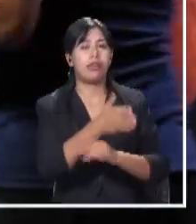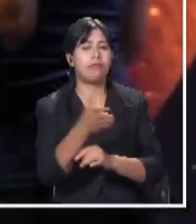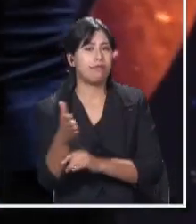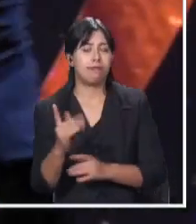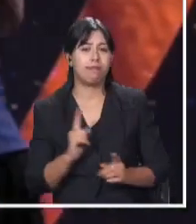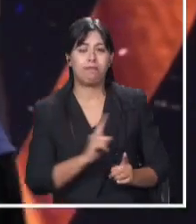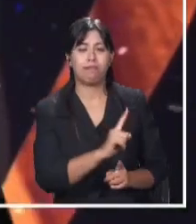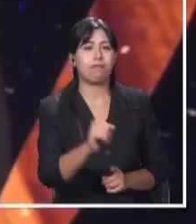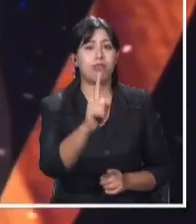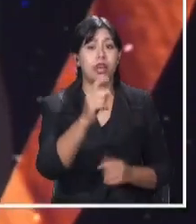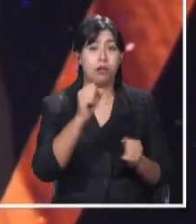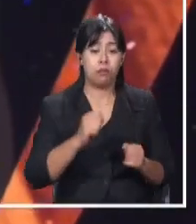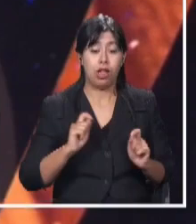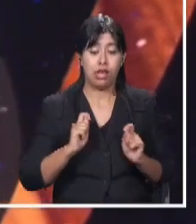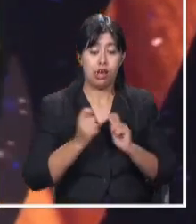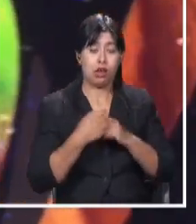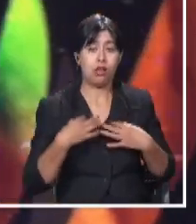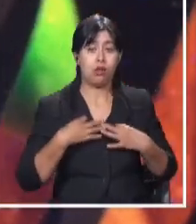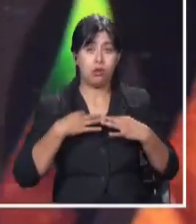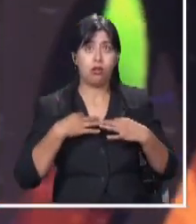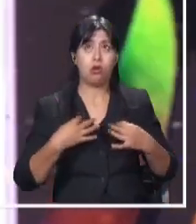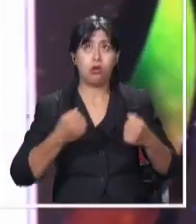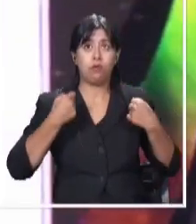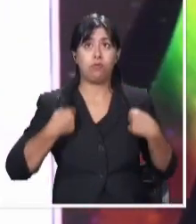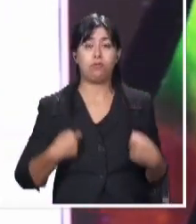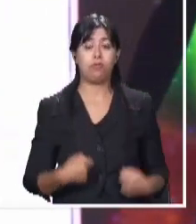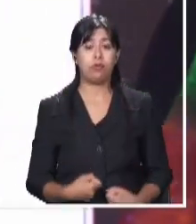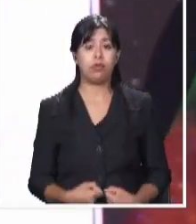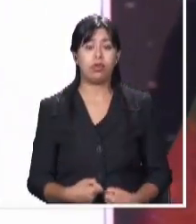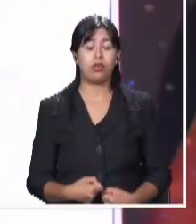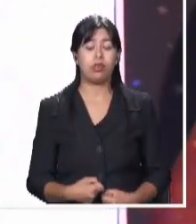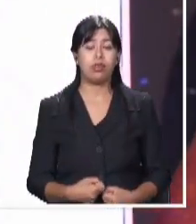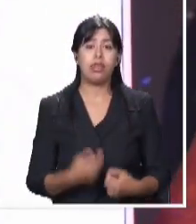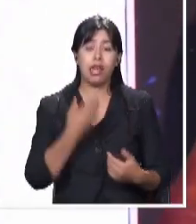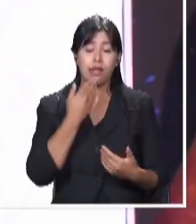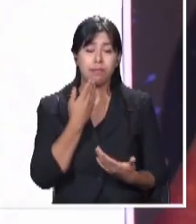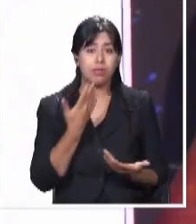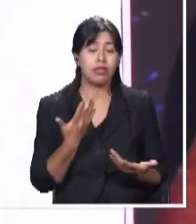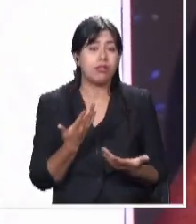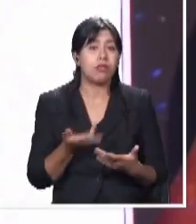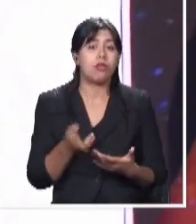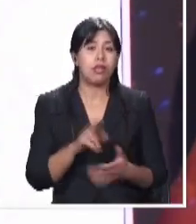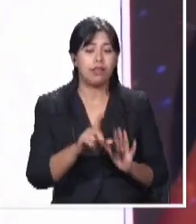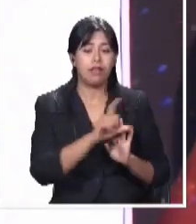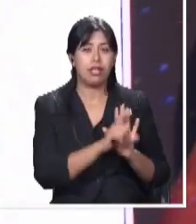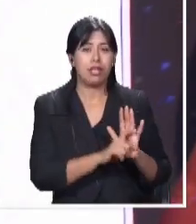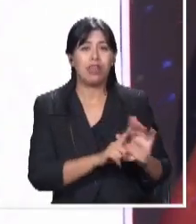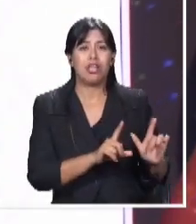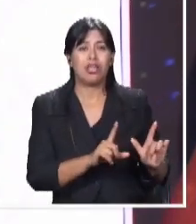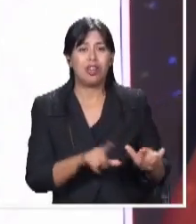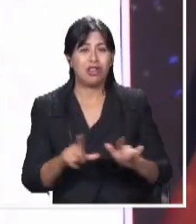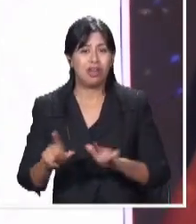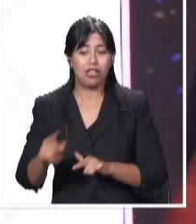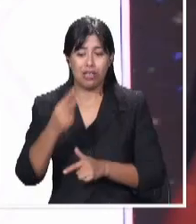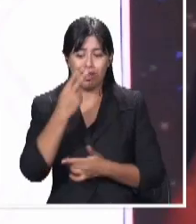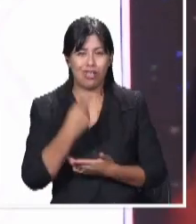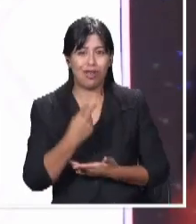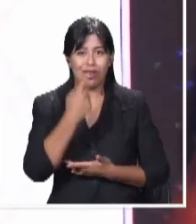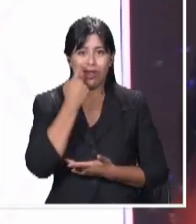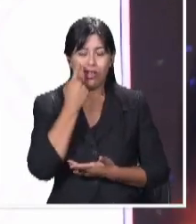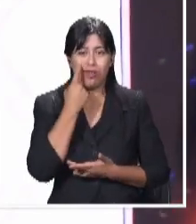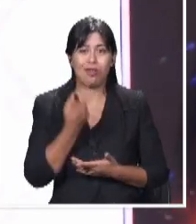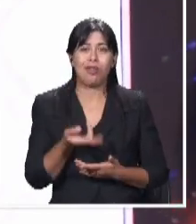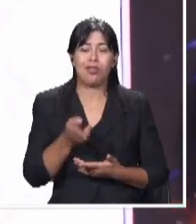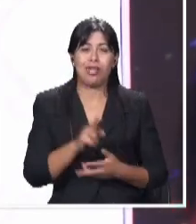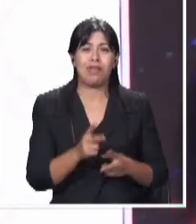podría cambiar su ropa, su vestimenta, colocar otra cosa encima y volver a ejecutar este algoritmo de autorreconocimiento, volver a